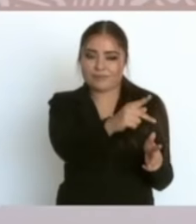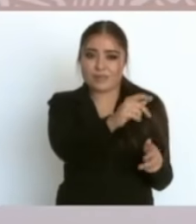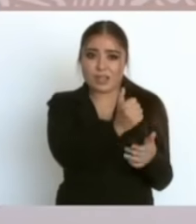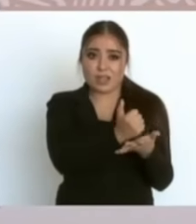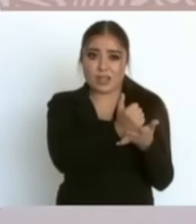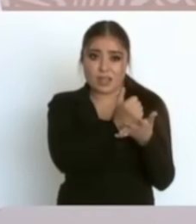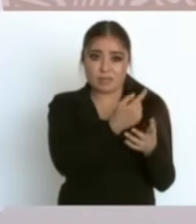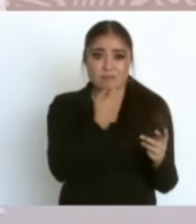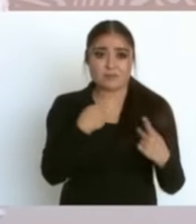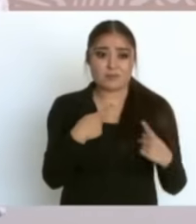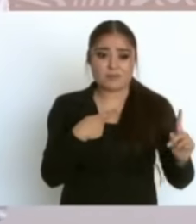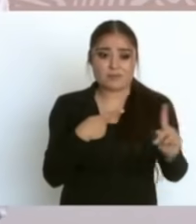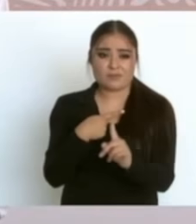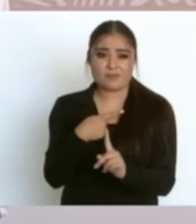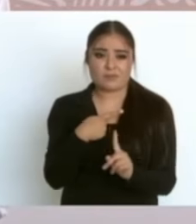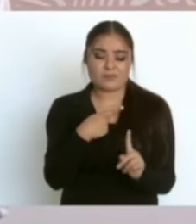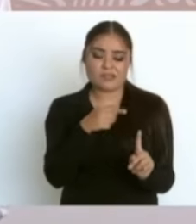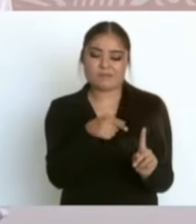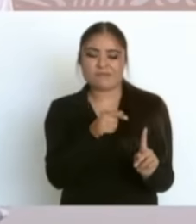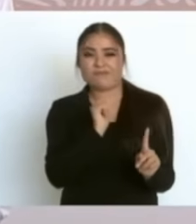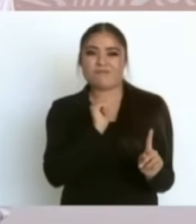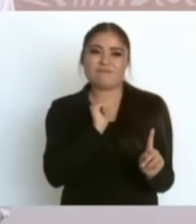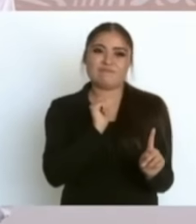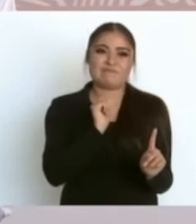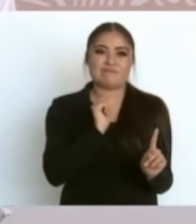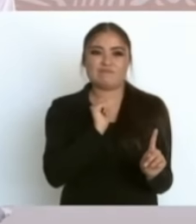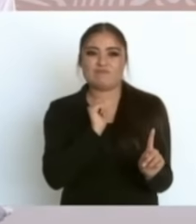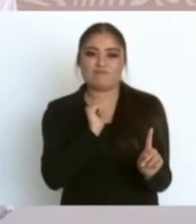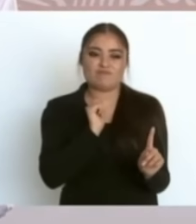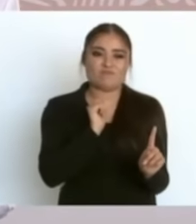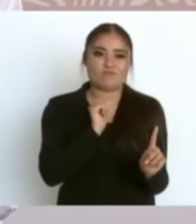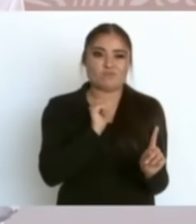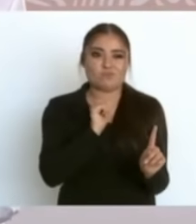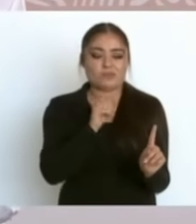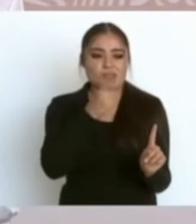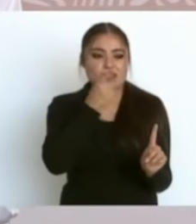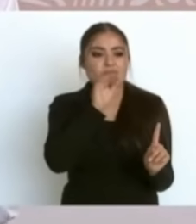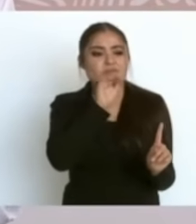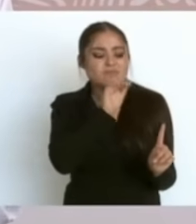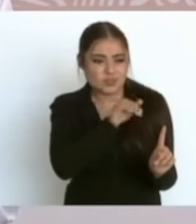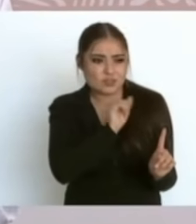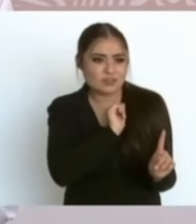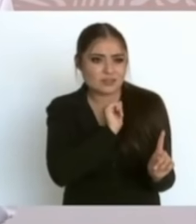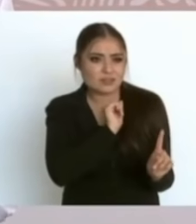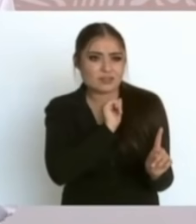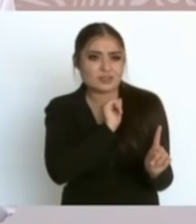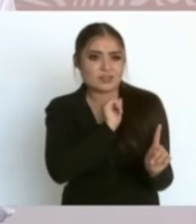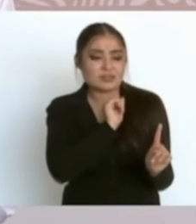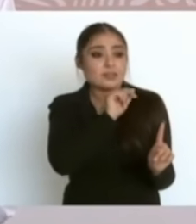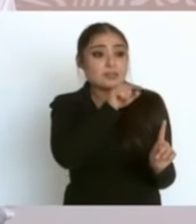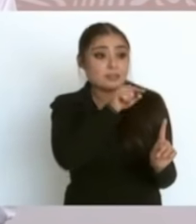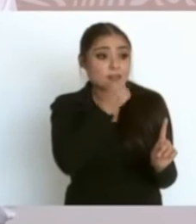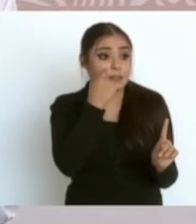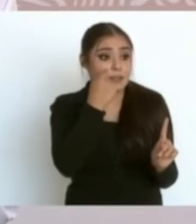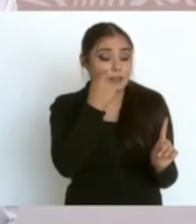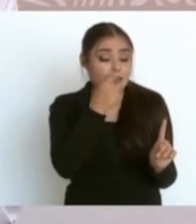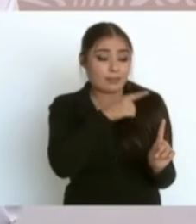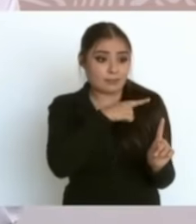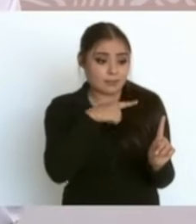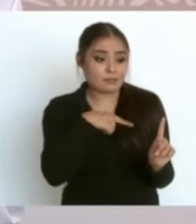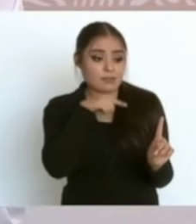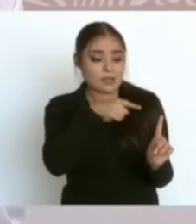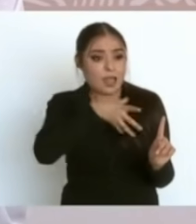pues se endureció mucho y este le dijo hay que aprender